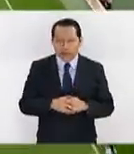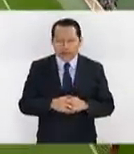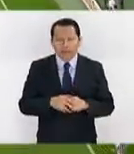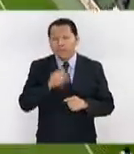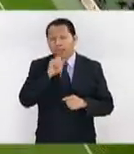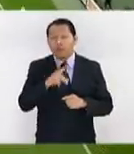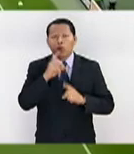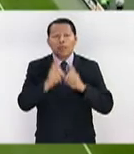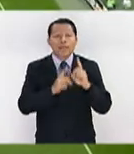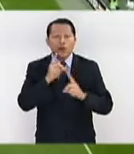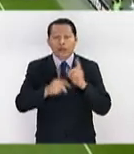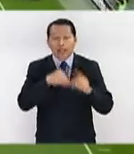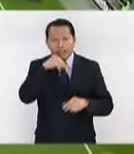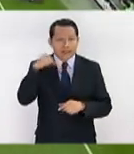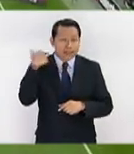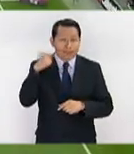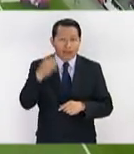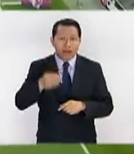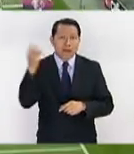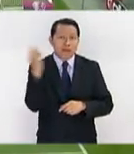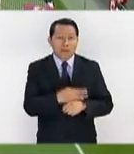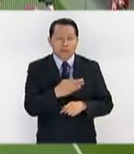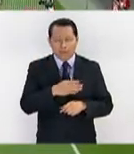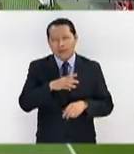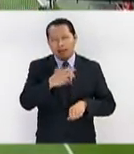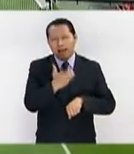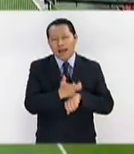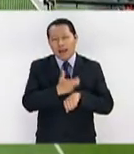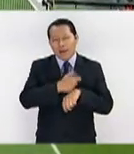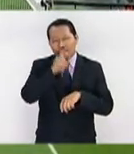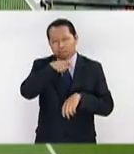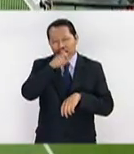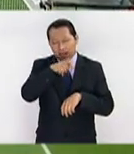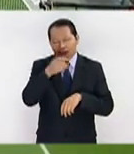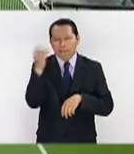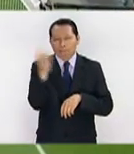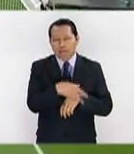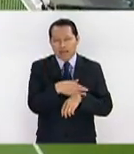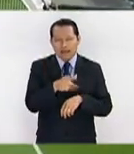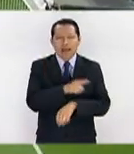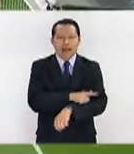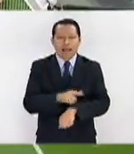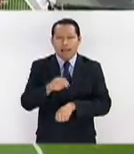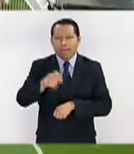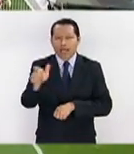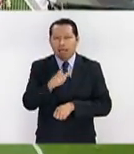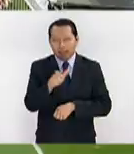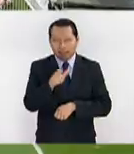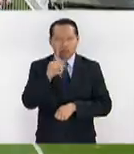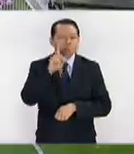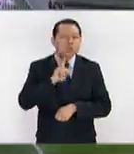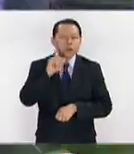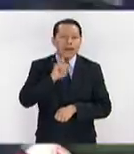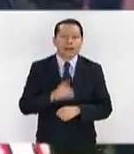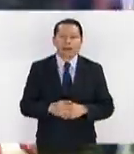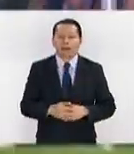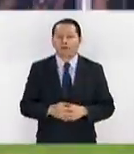Y en los deportes, Chivas le gana al América en las semifinales de la ida de la Liga MX femenil.